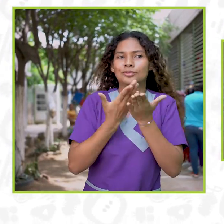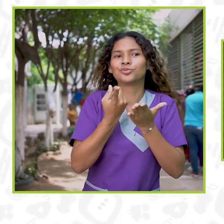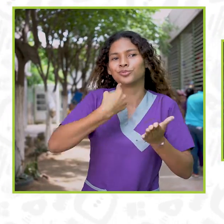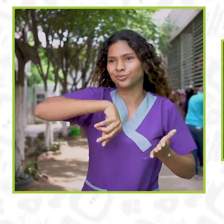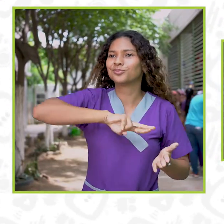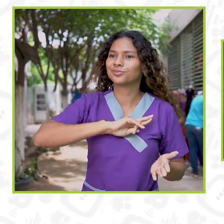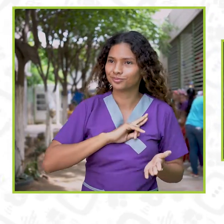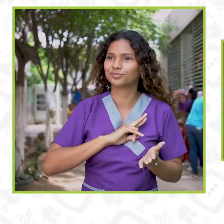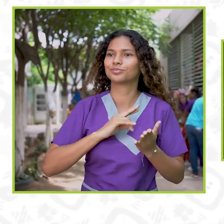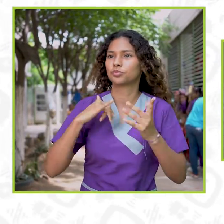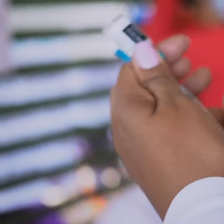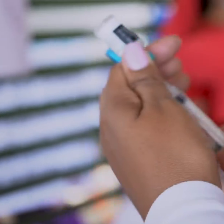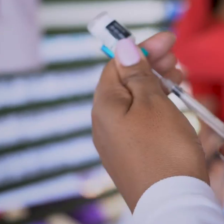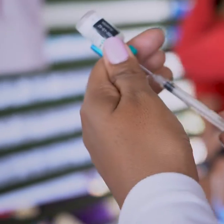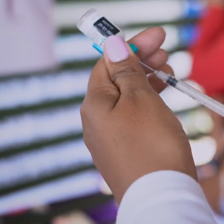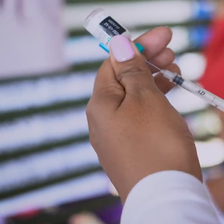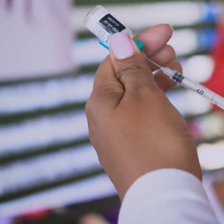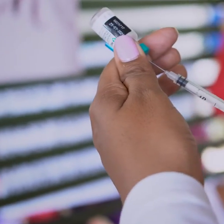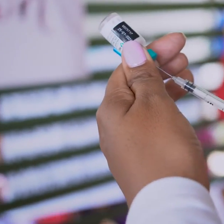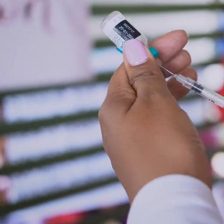y estamos en este proyecto.